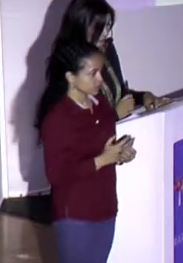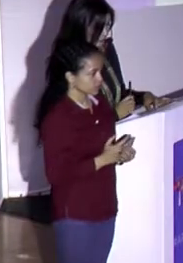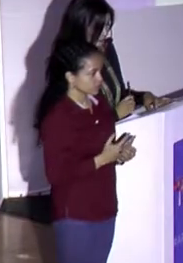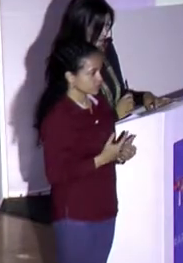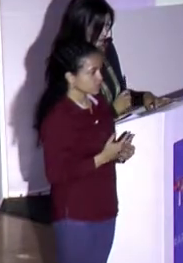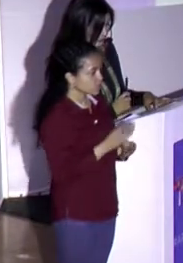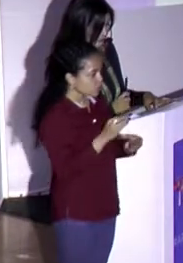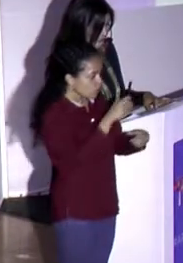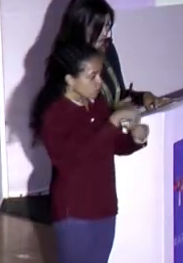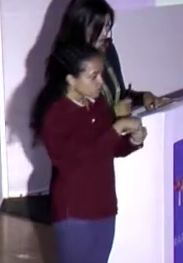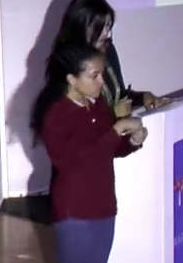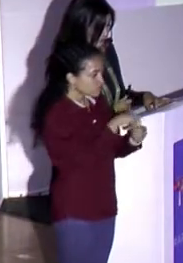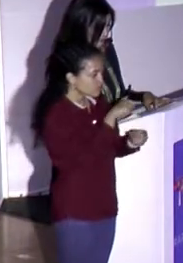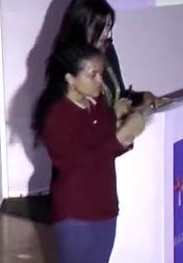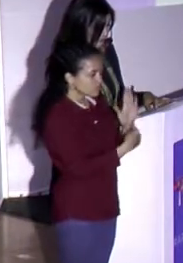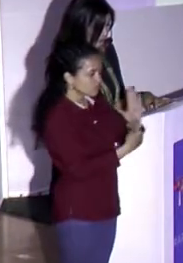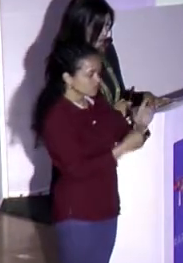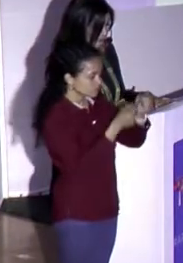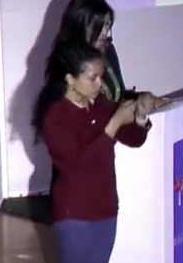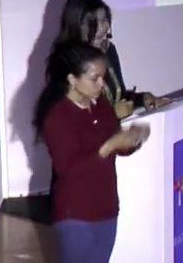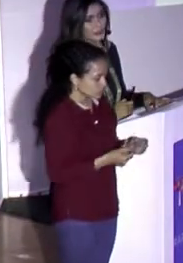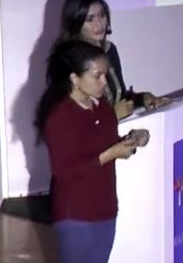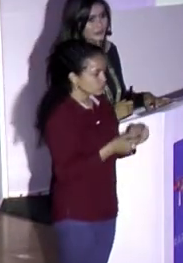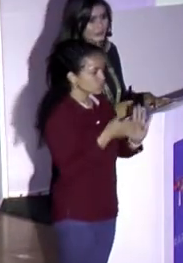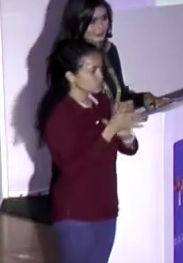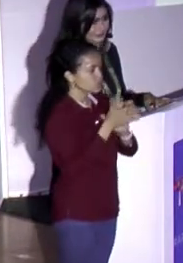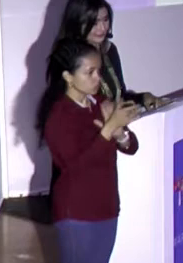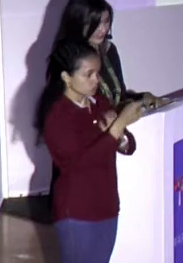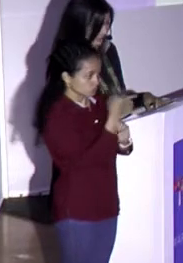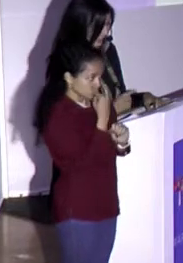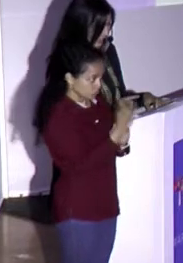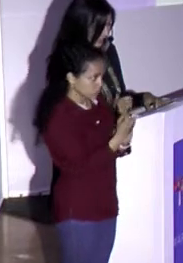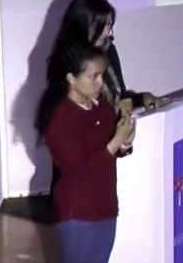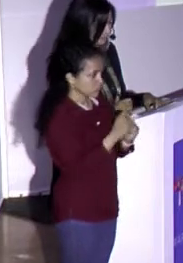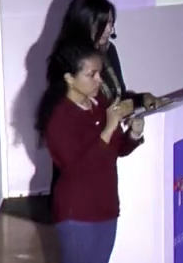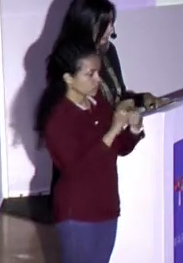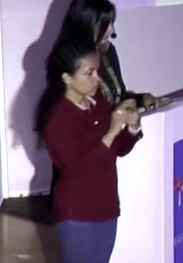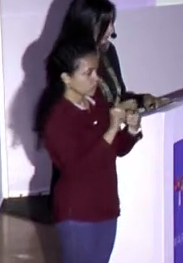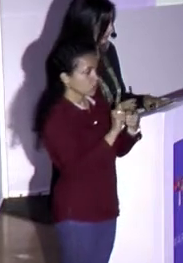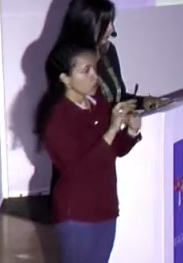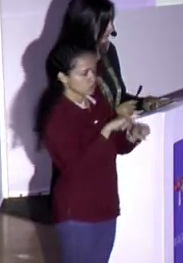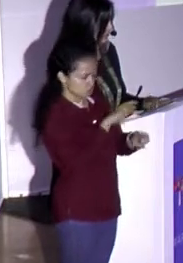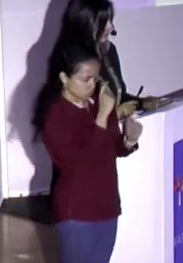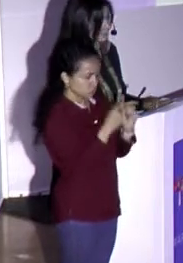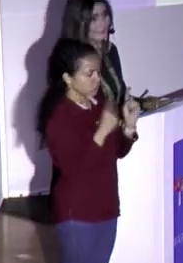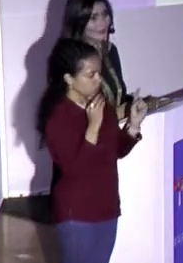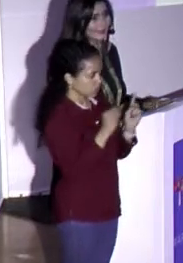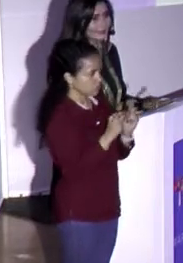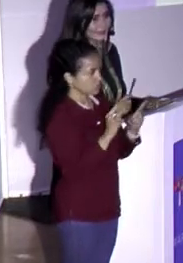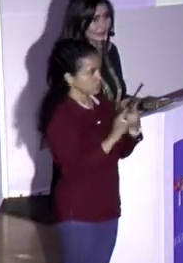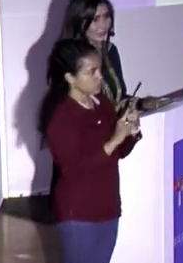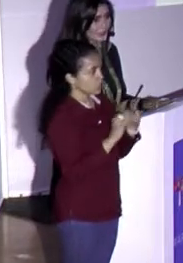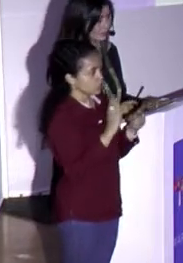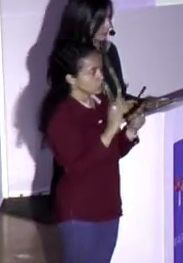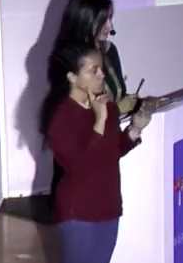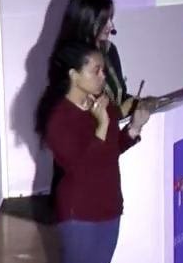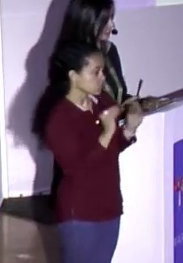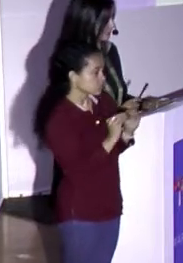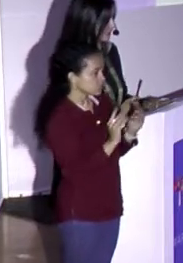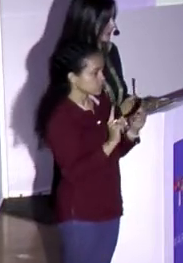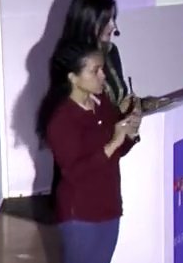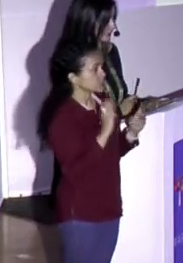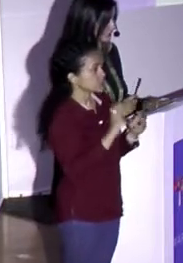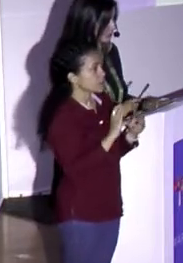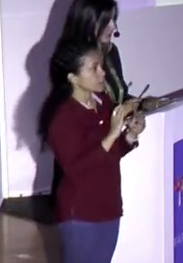Los contenidos presentados en la audiencia de rendición de cuentas fueron de su interés. A. Totalmente de acuerdo. B. De acuerdo.